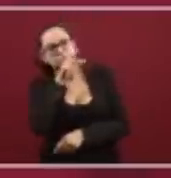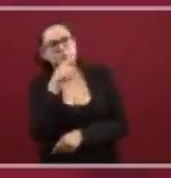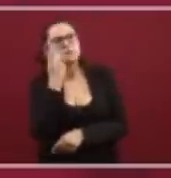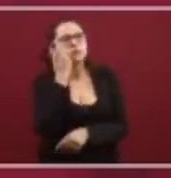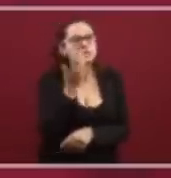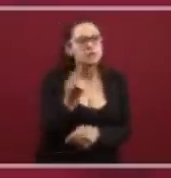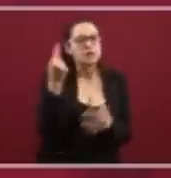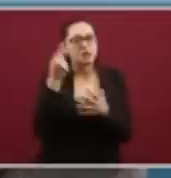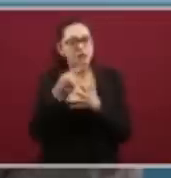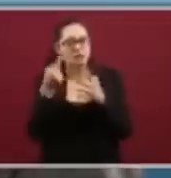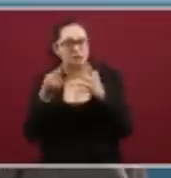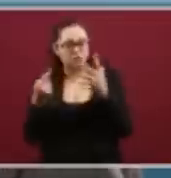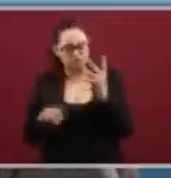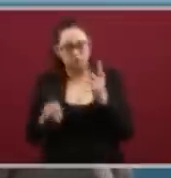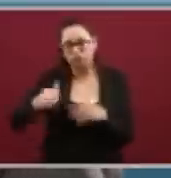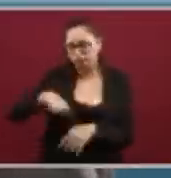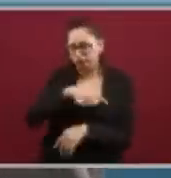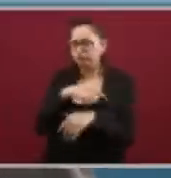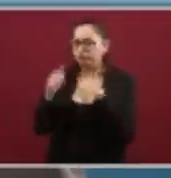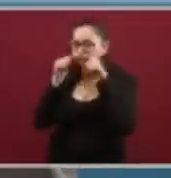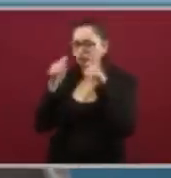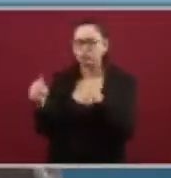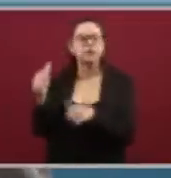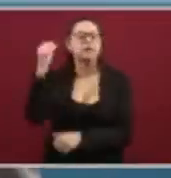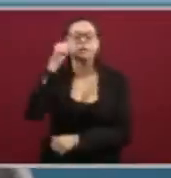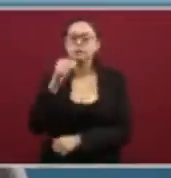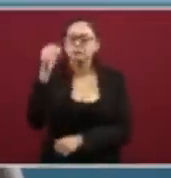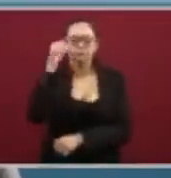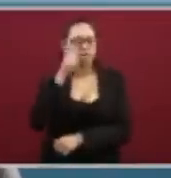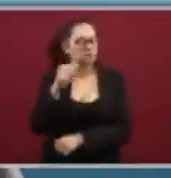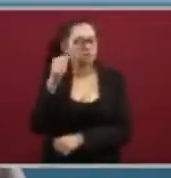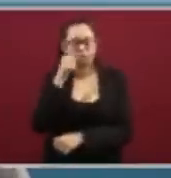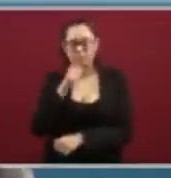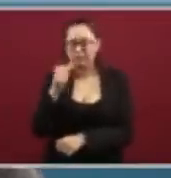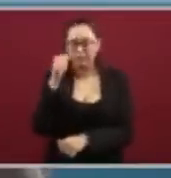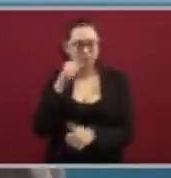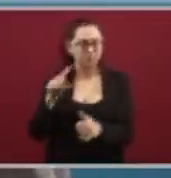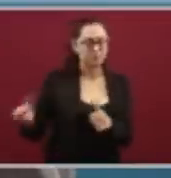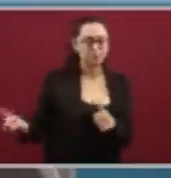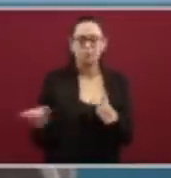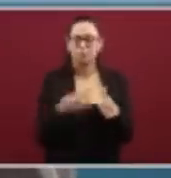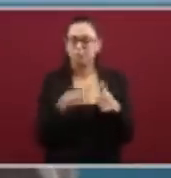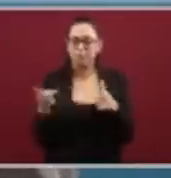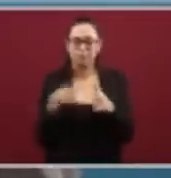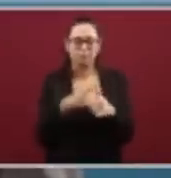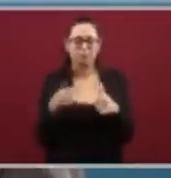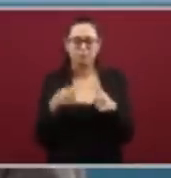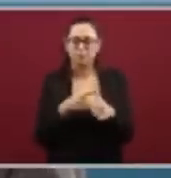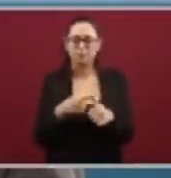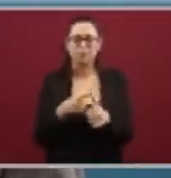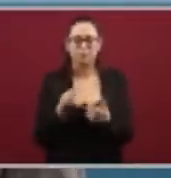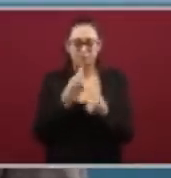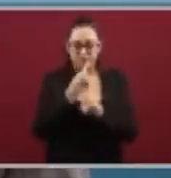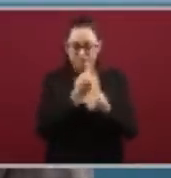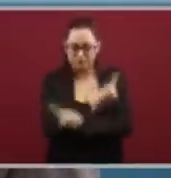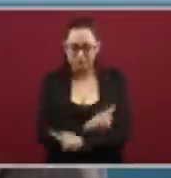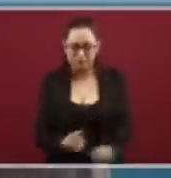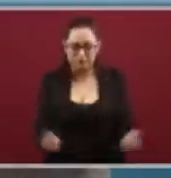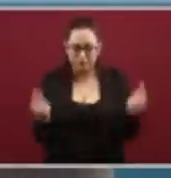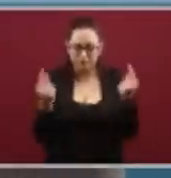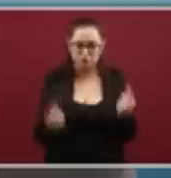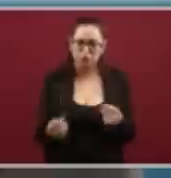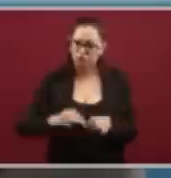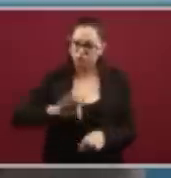siempre poniendo por encima el derecho y el interés fundamental / legítimo de infancia para resolver